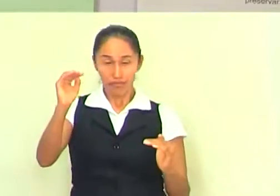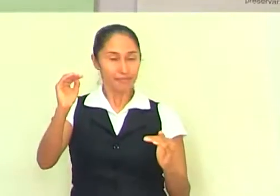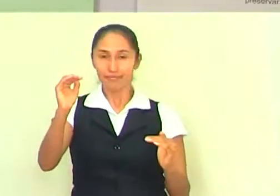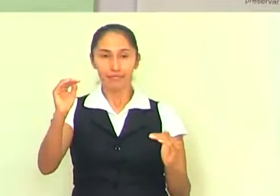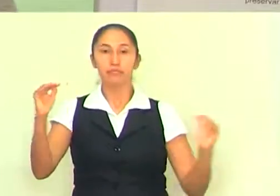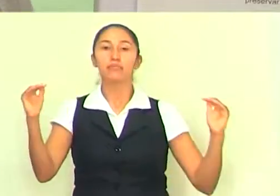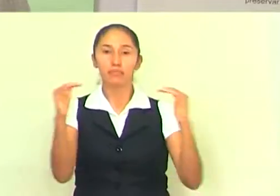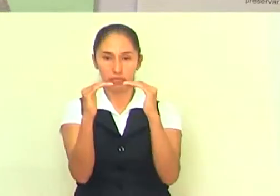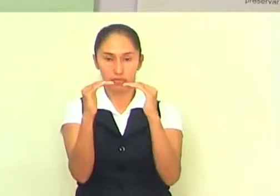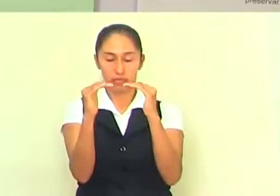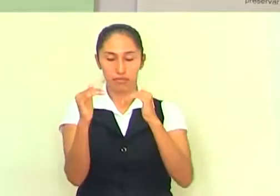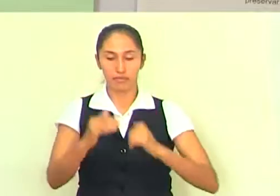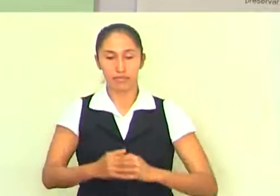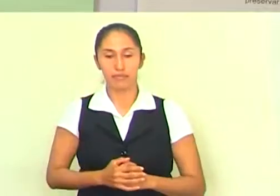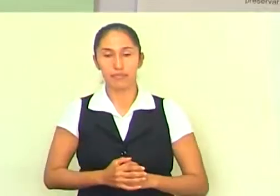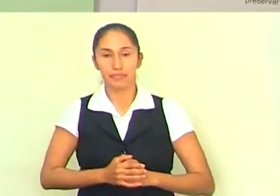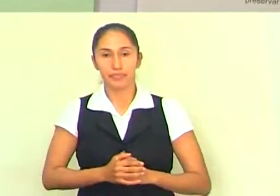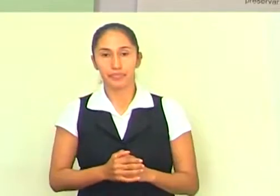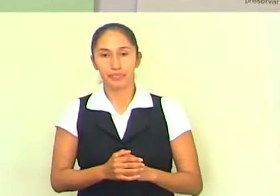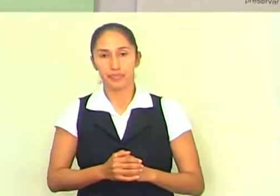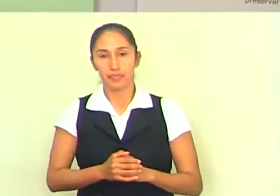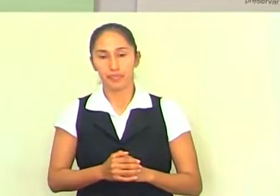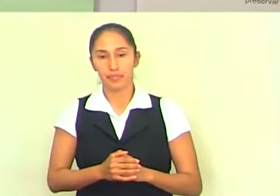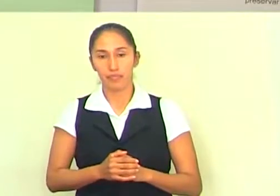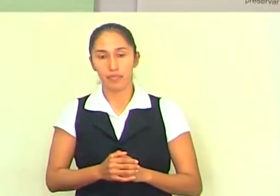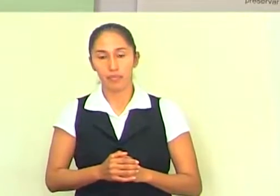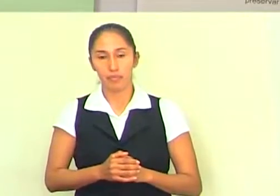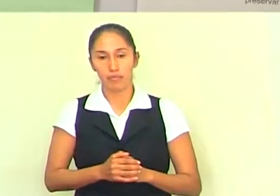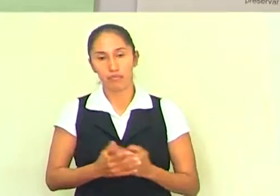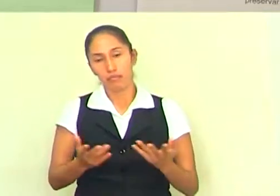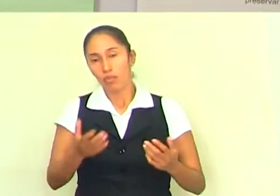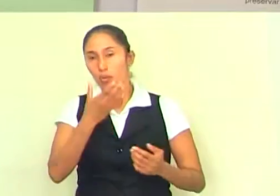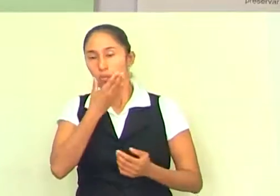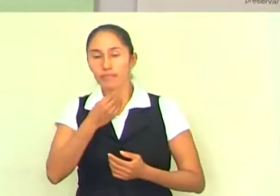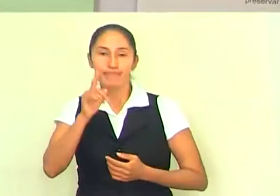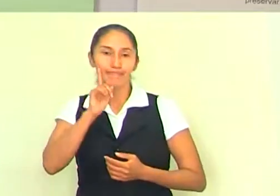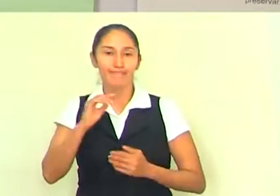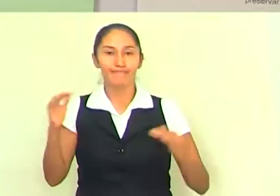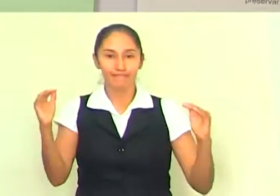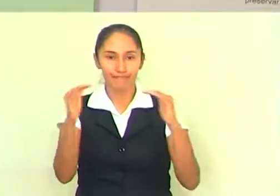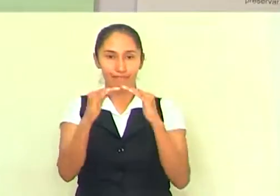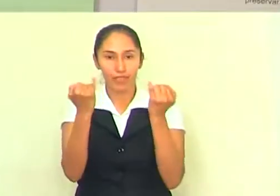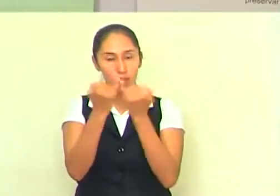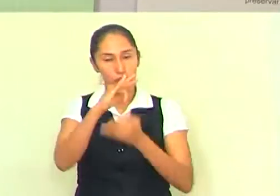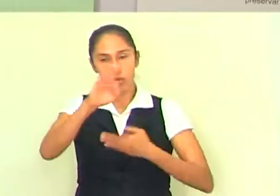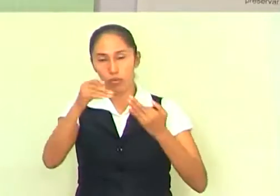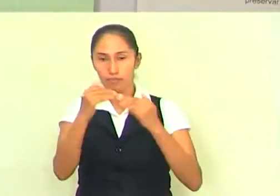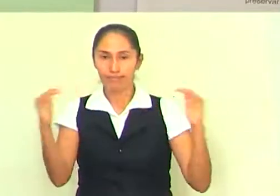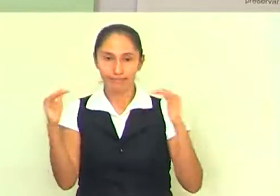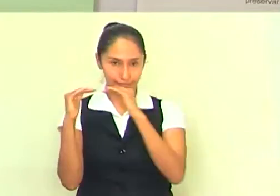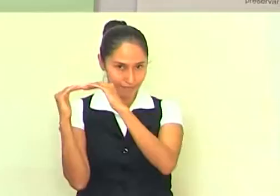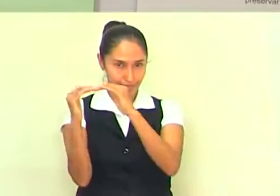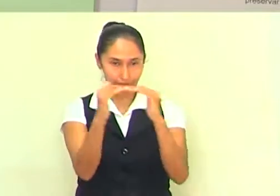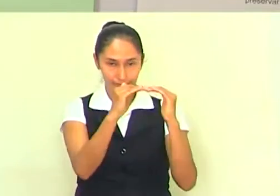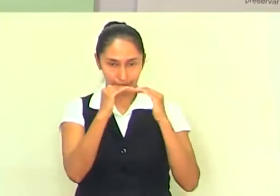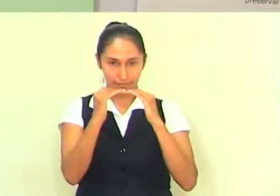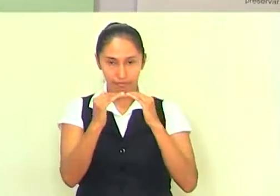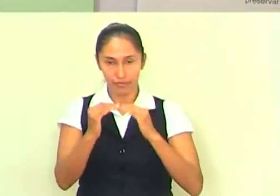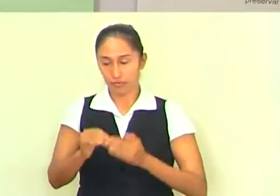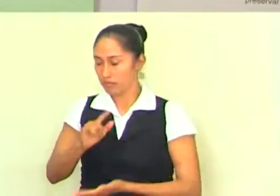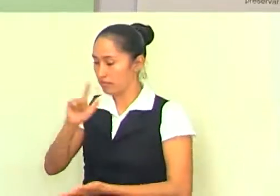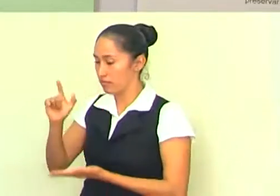haber esa igualdad. Igualdad entre mujeres y hombres, otro derecho. Igualdad ante la